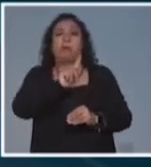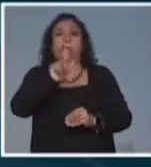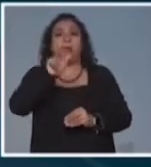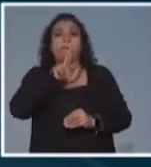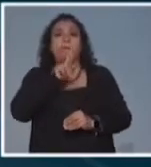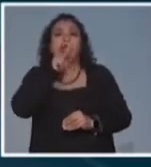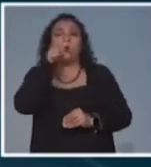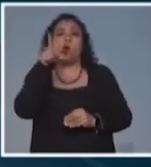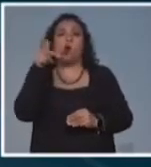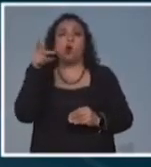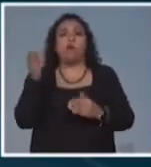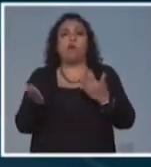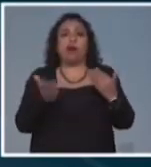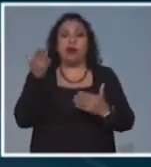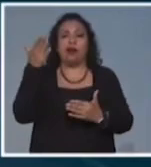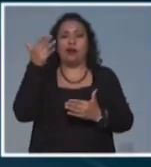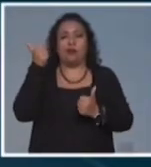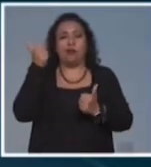mejores intérpretes del flamenco.